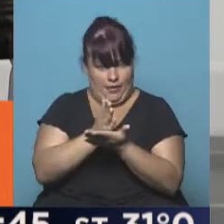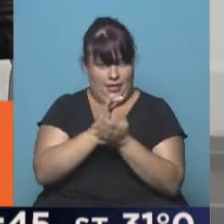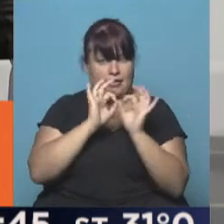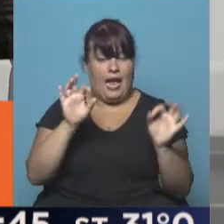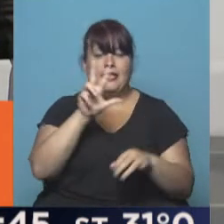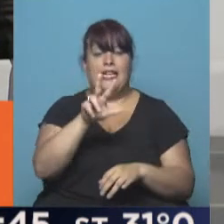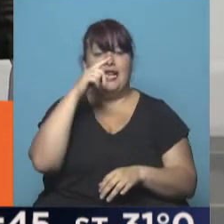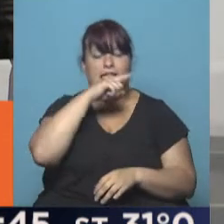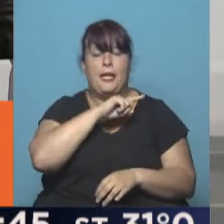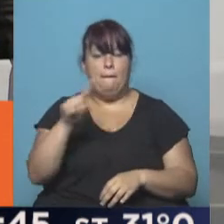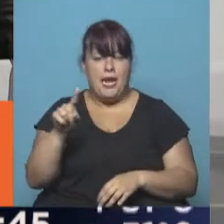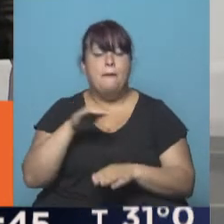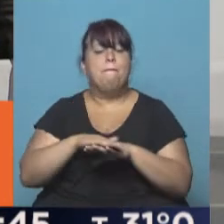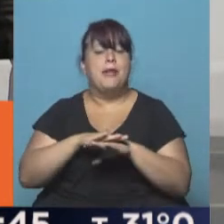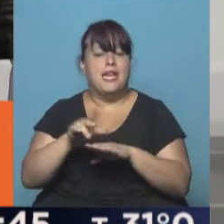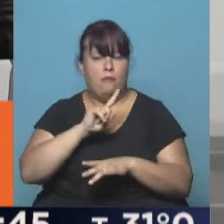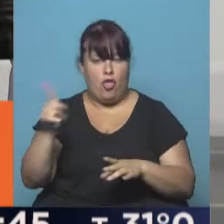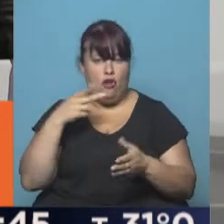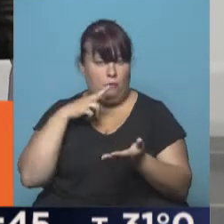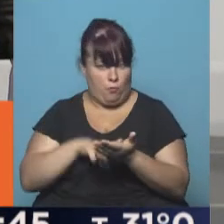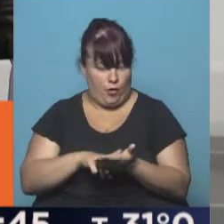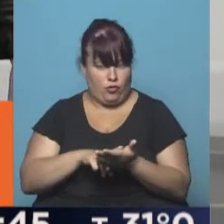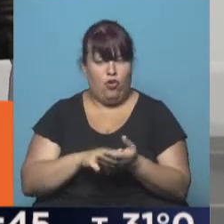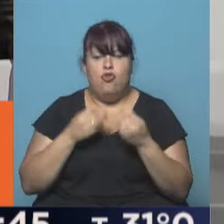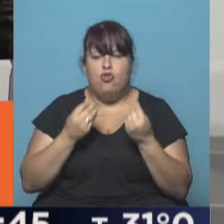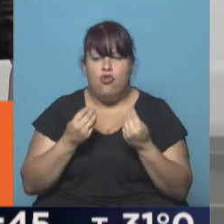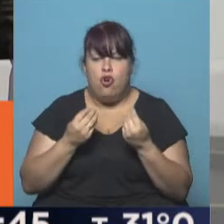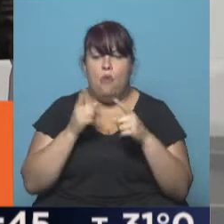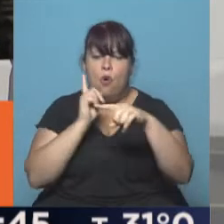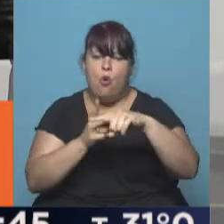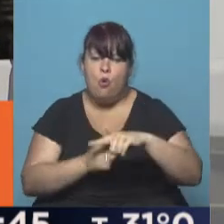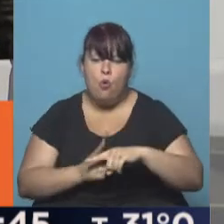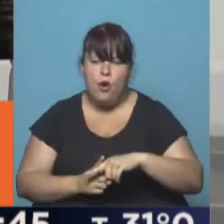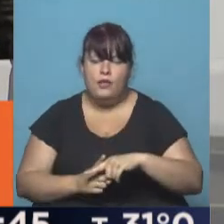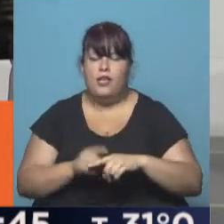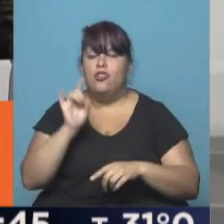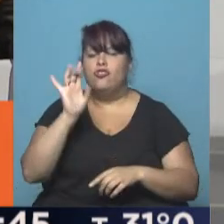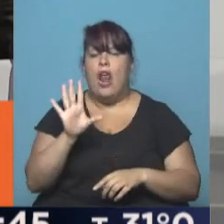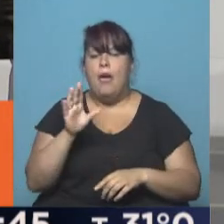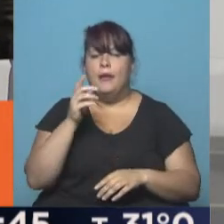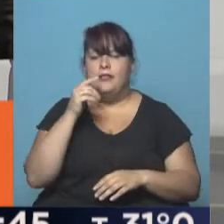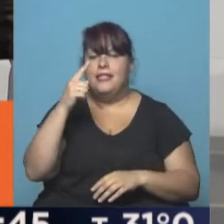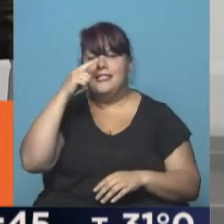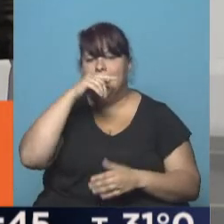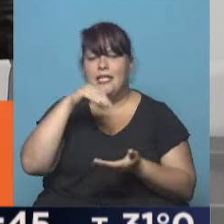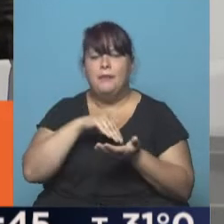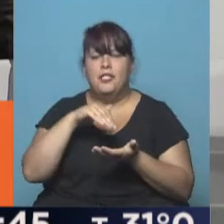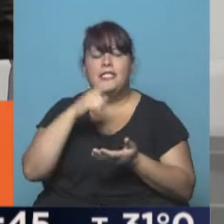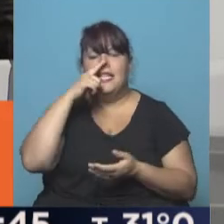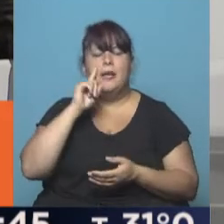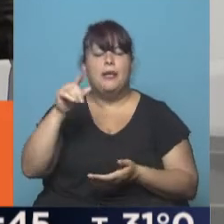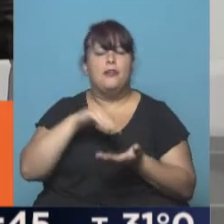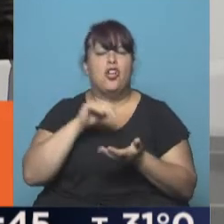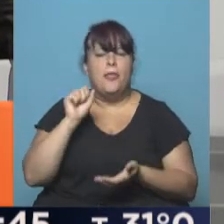es 37.000 pesos de mínimo no imponible. ¿Cómo es que llegan a la cuenta de que apenas crece en 7.000 millones